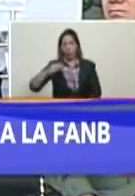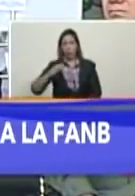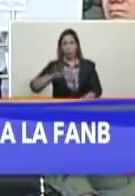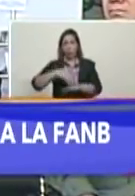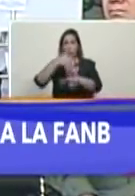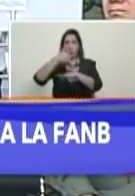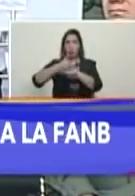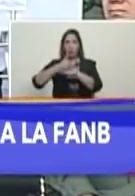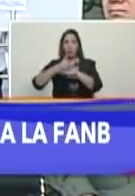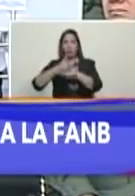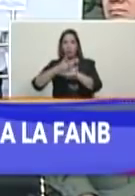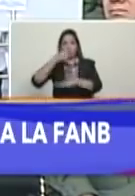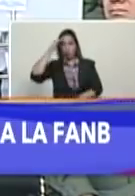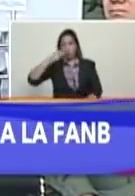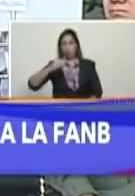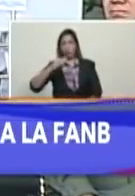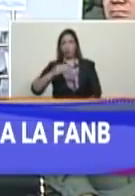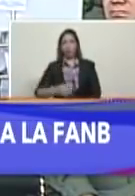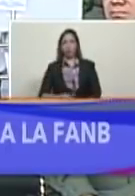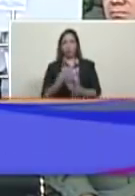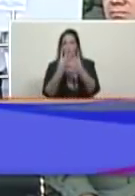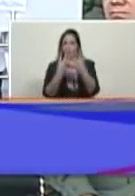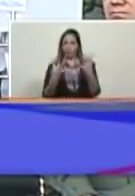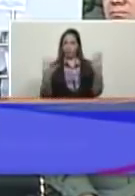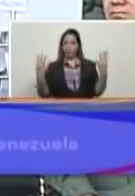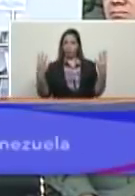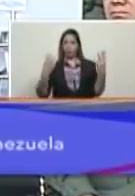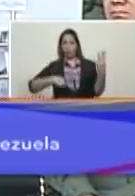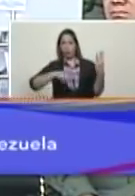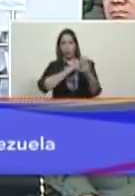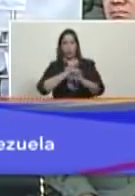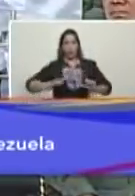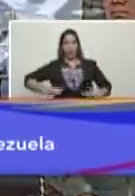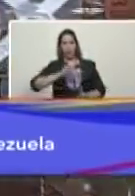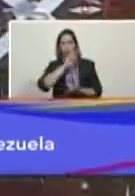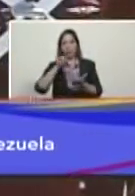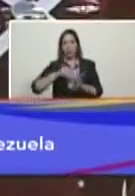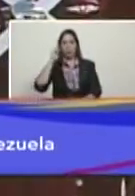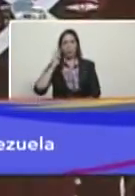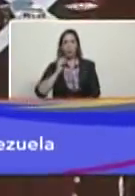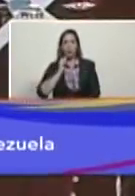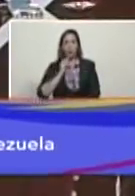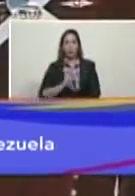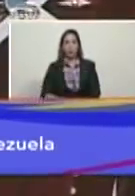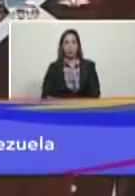soldados de nuestra Fuerza Armada Nacional Bolivariana,